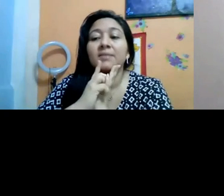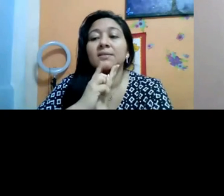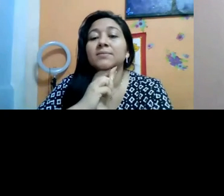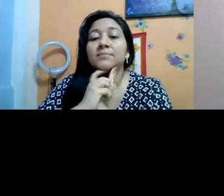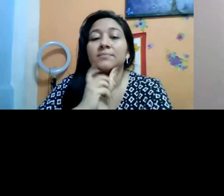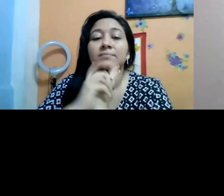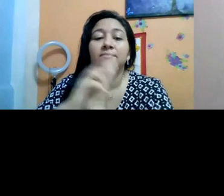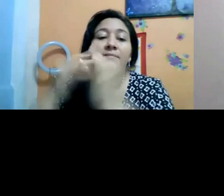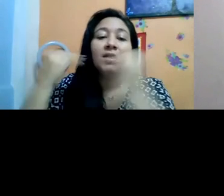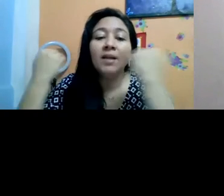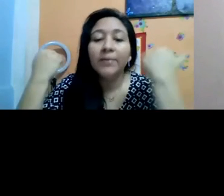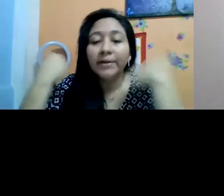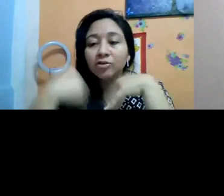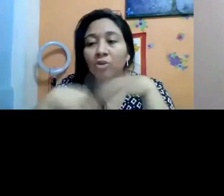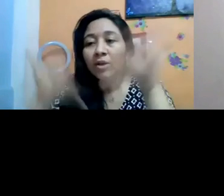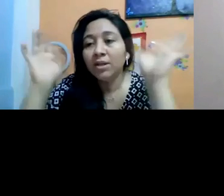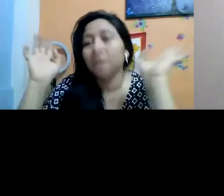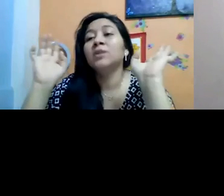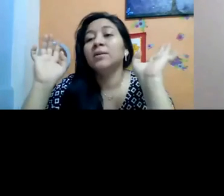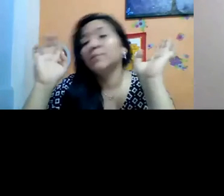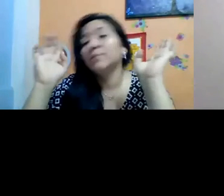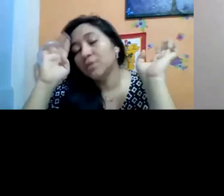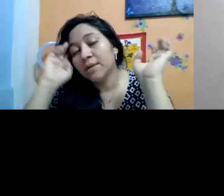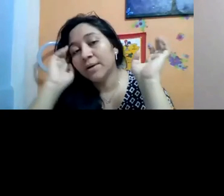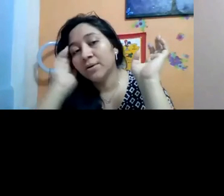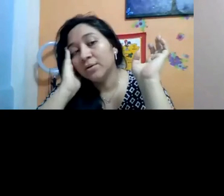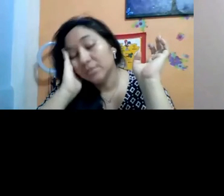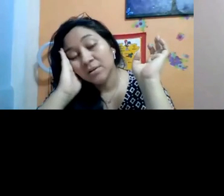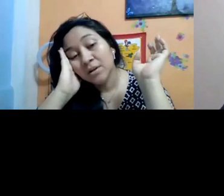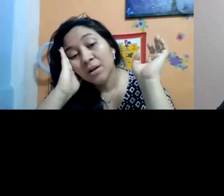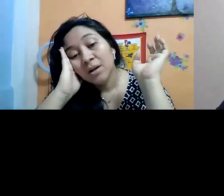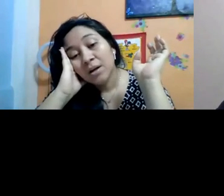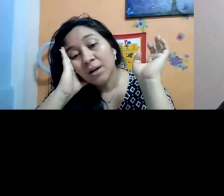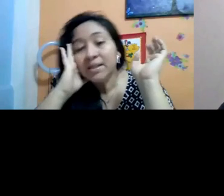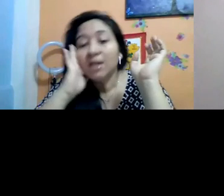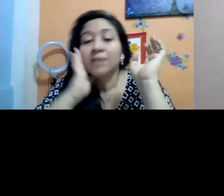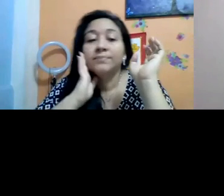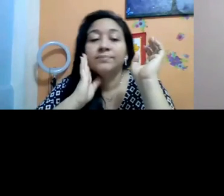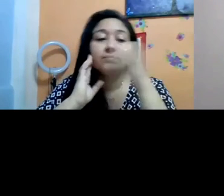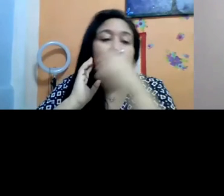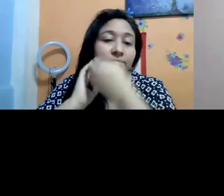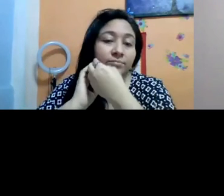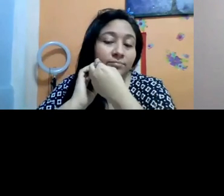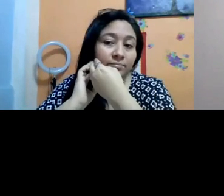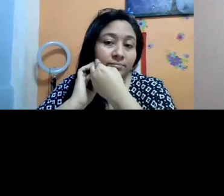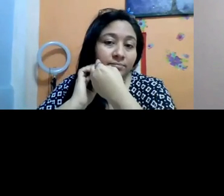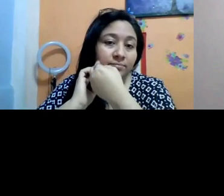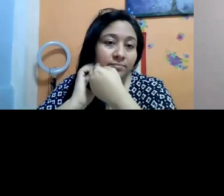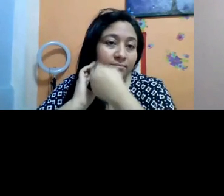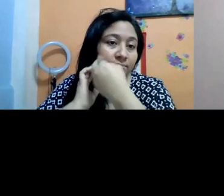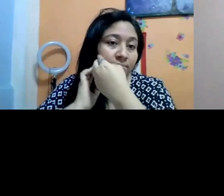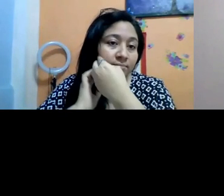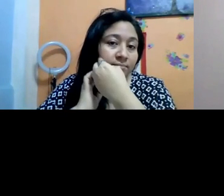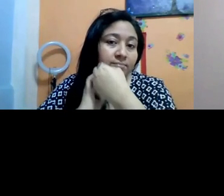viernes. Tienen el viernes todo el día. Yo ya reviso el sábado en la mañana.